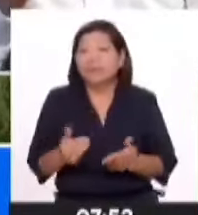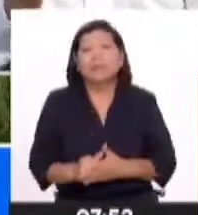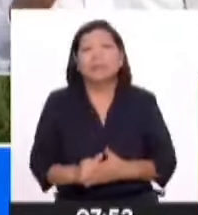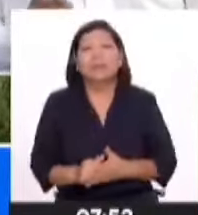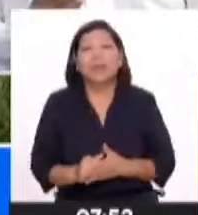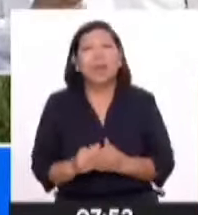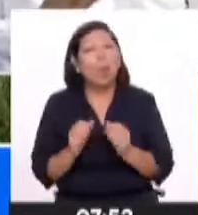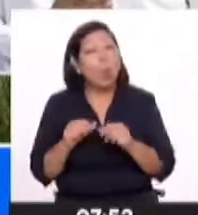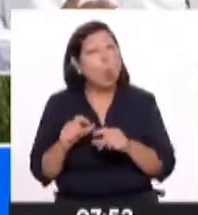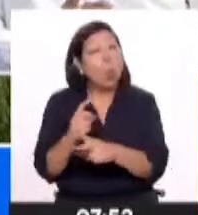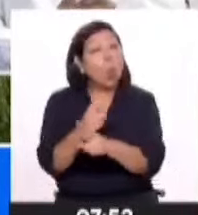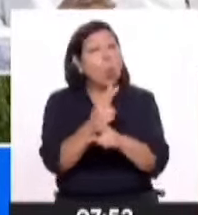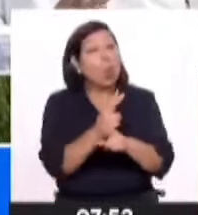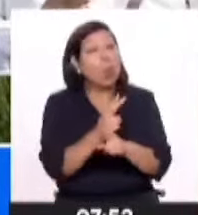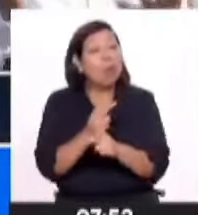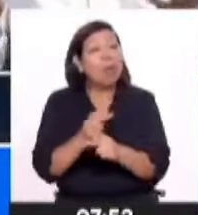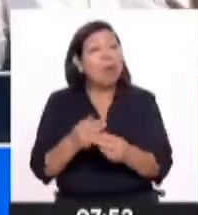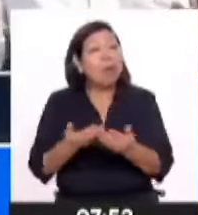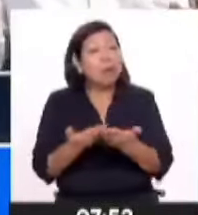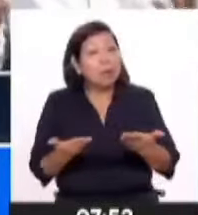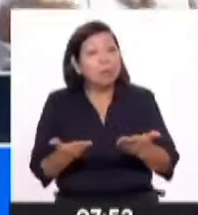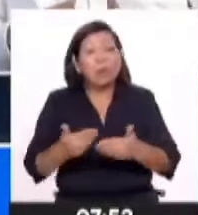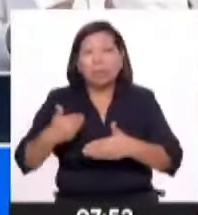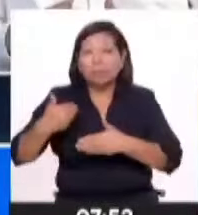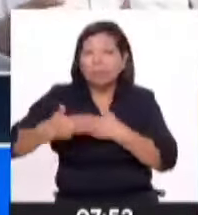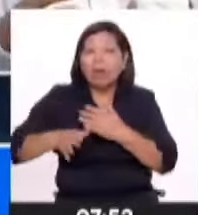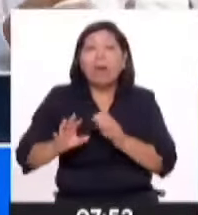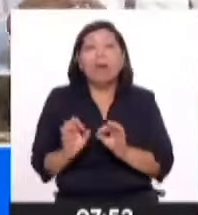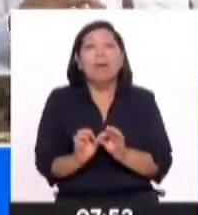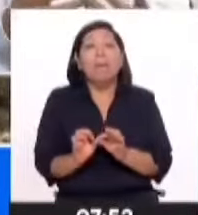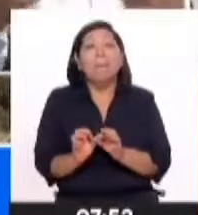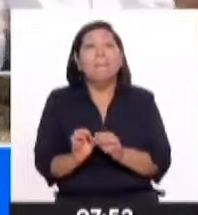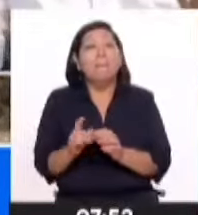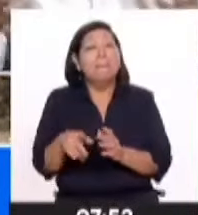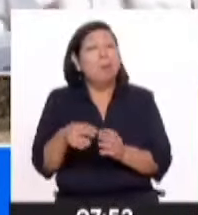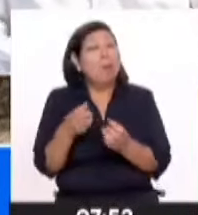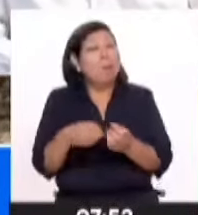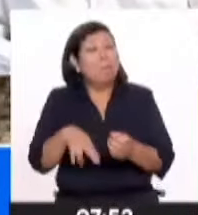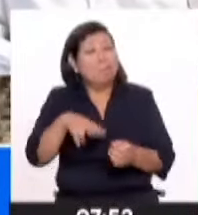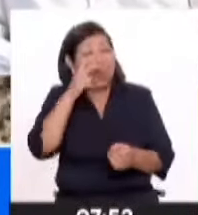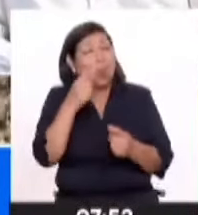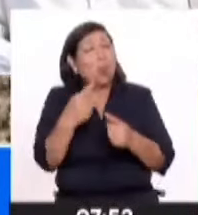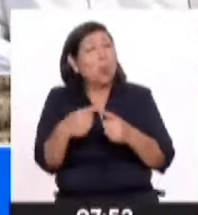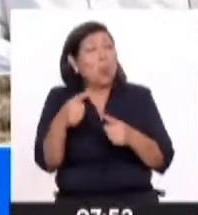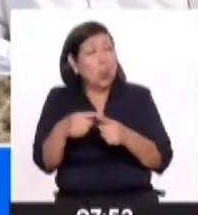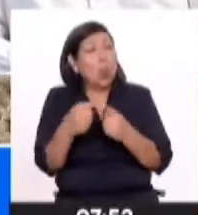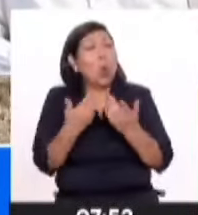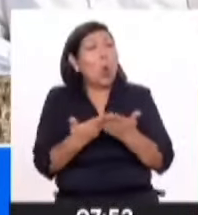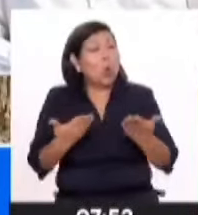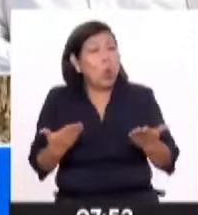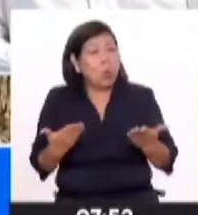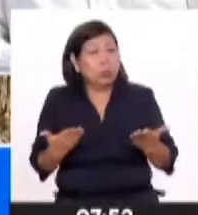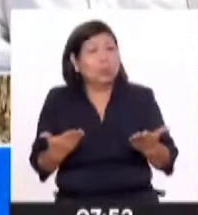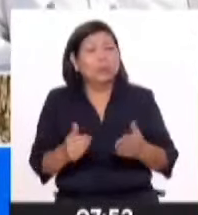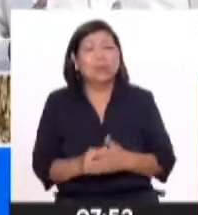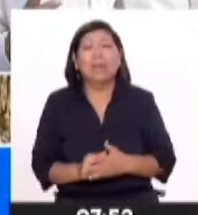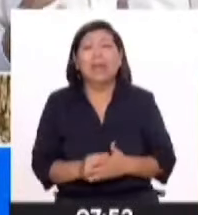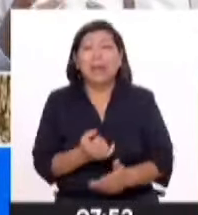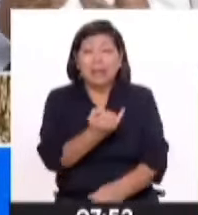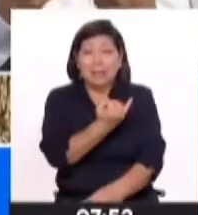la conservación y valoración de los recursos genéticos. El país es un país bastante diverso y una misión del instituto